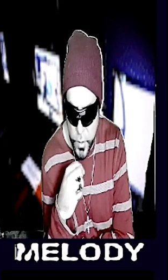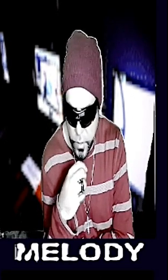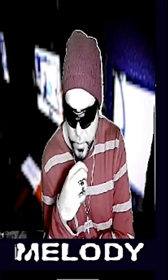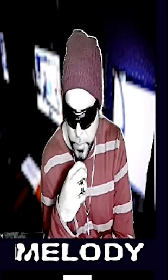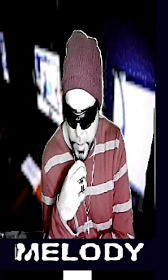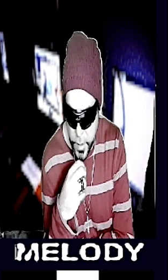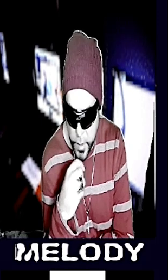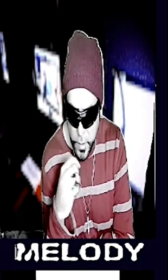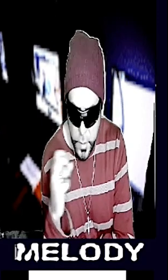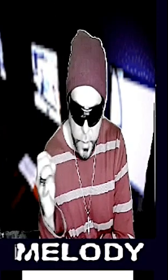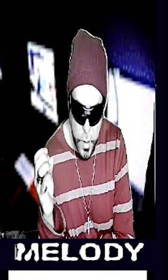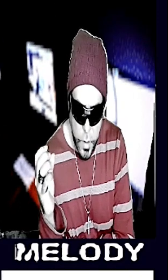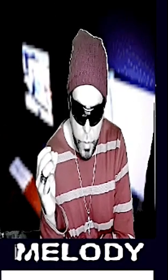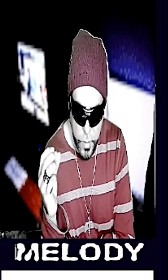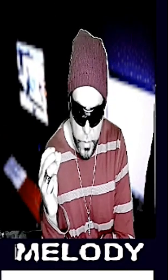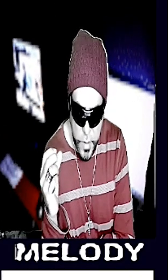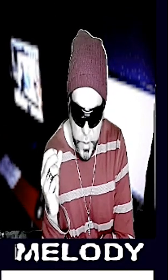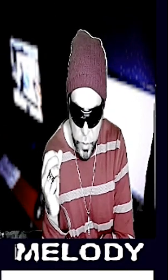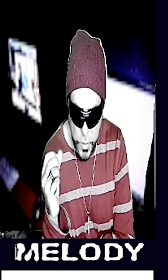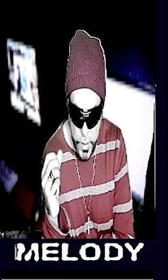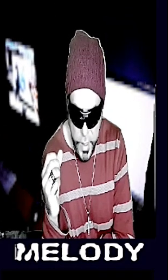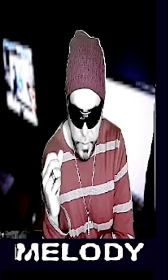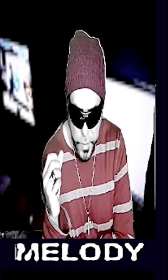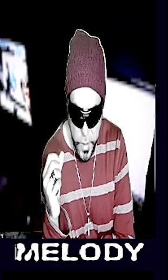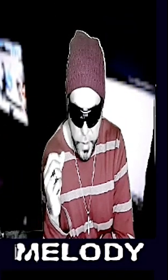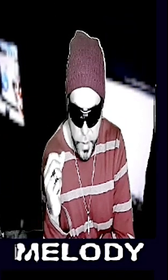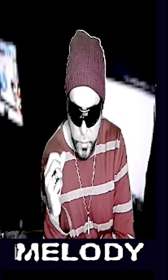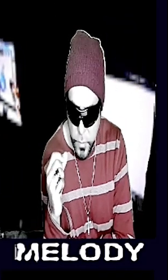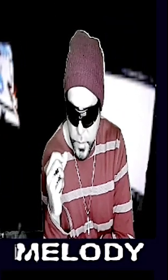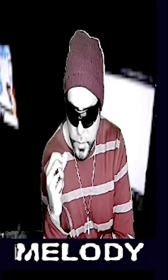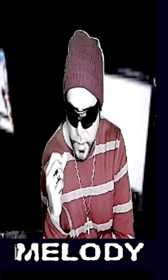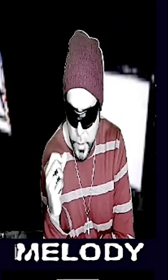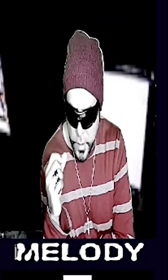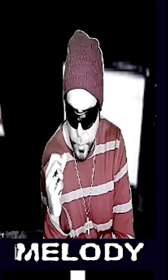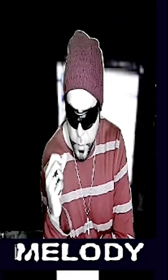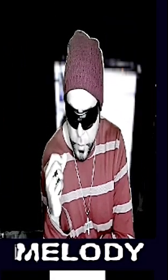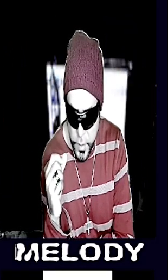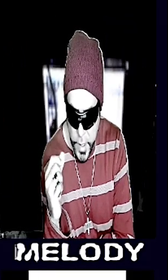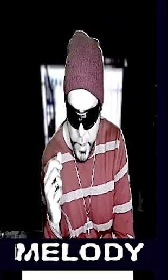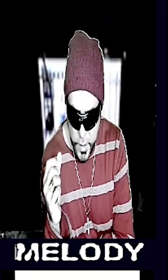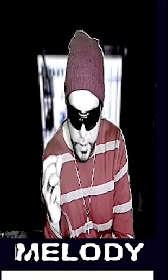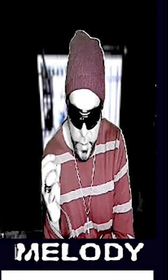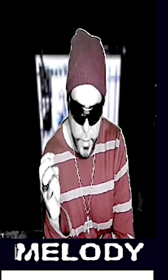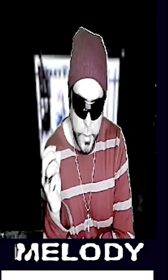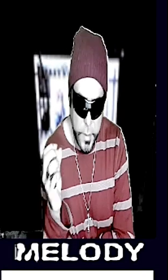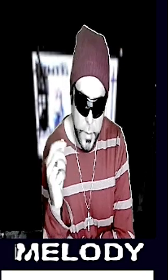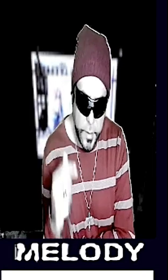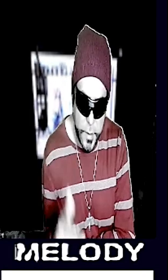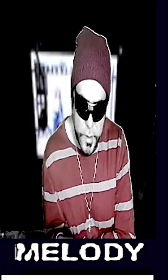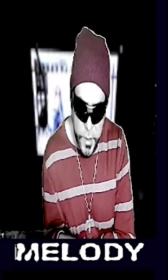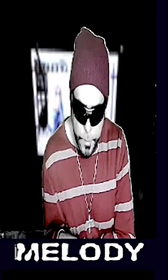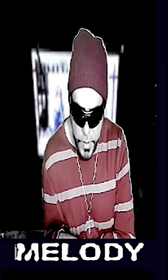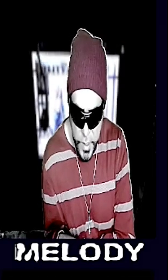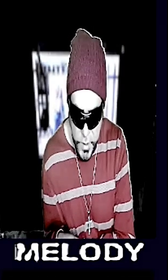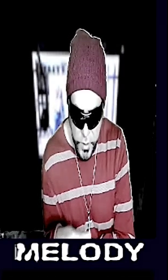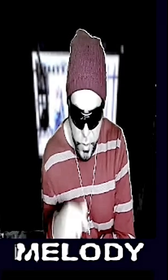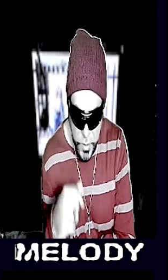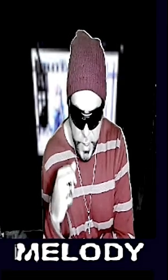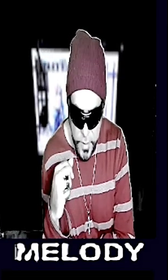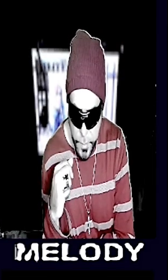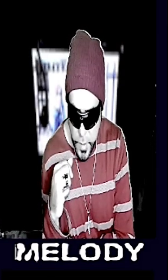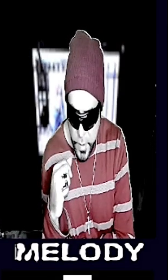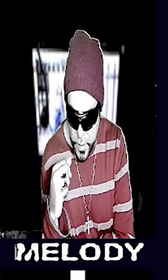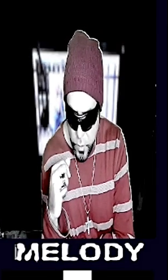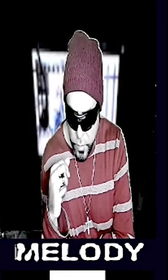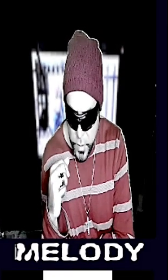reconoce el mérito de saber conquist sectores de clase media y a los jóvenes en la entidad tiene simpatía de